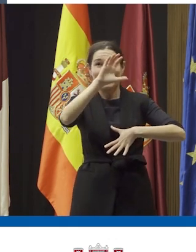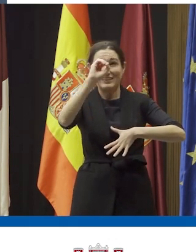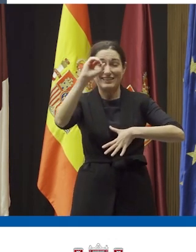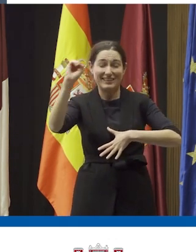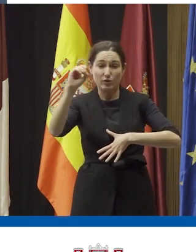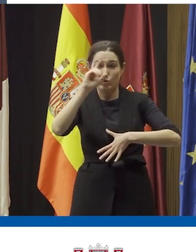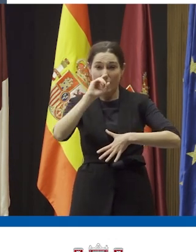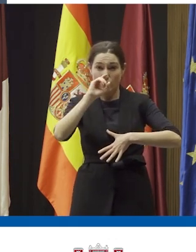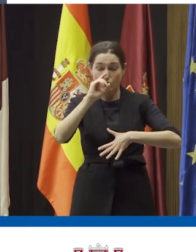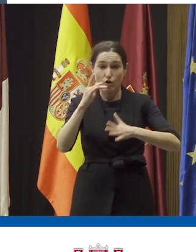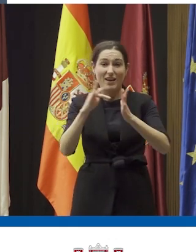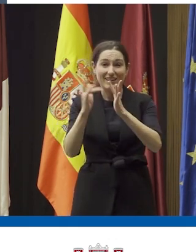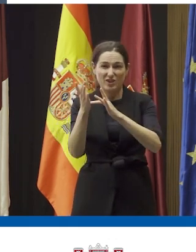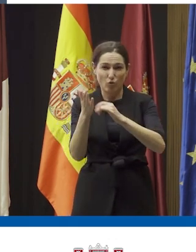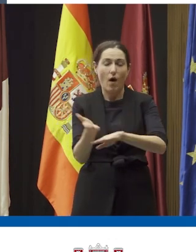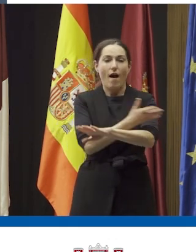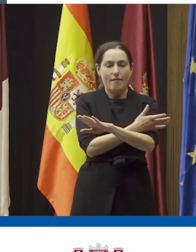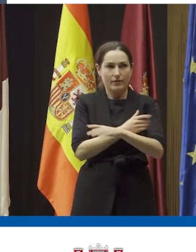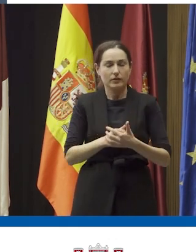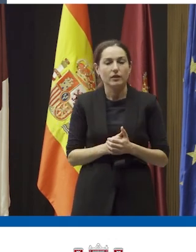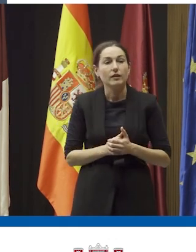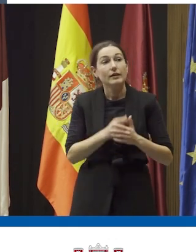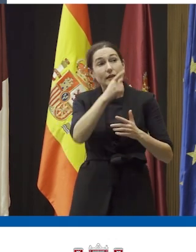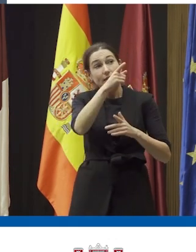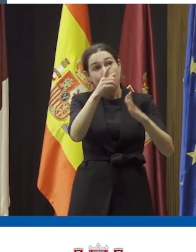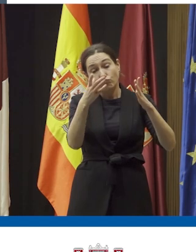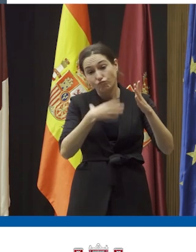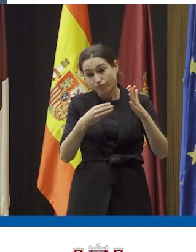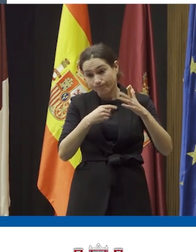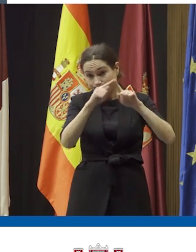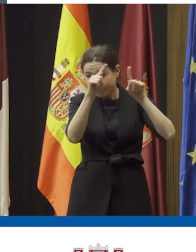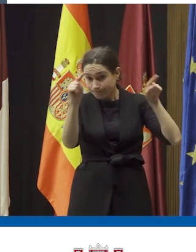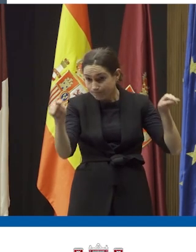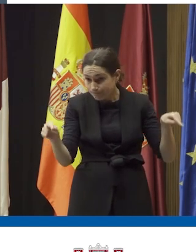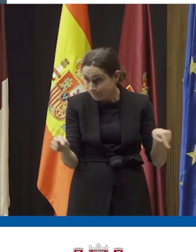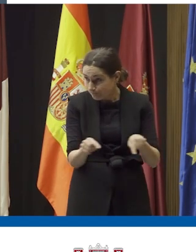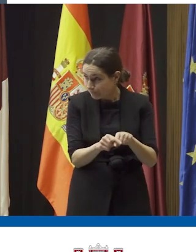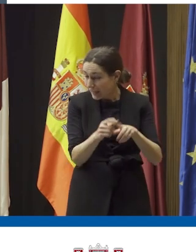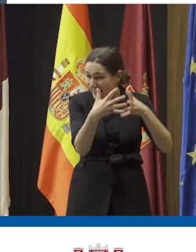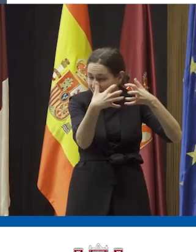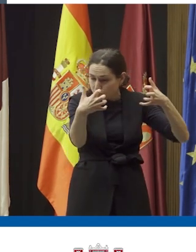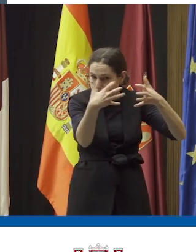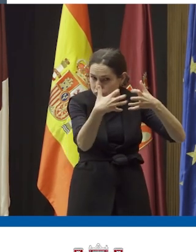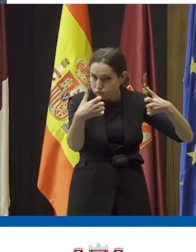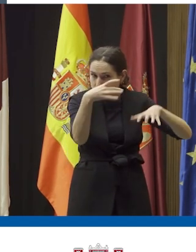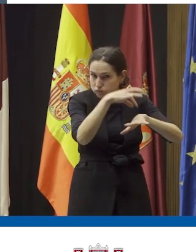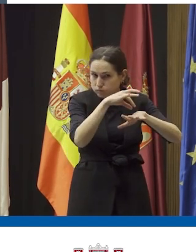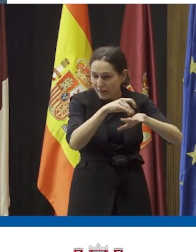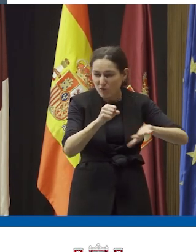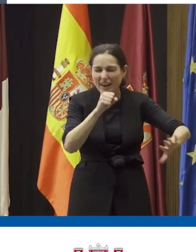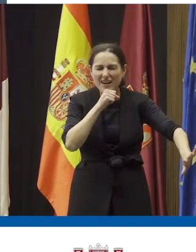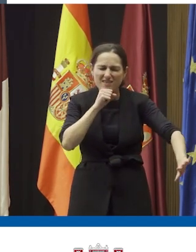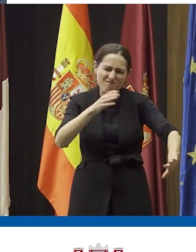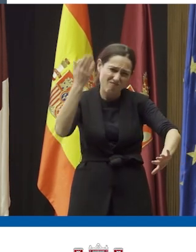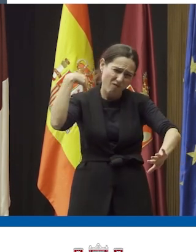Cristo. 1500 años. Pero el papiro recoge textos médicos más antiguos todavía, seguramente